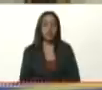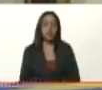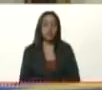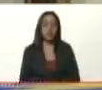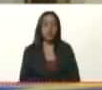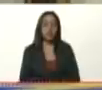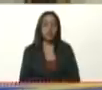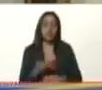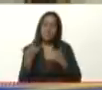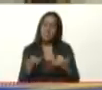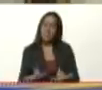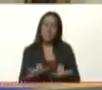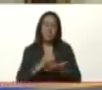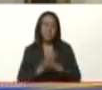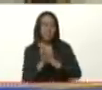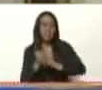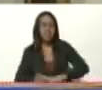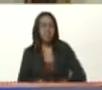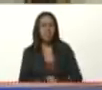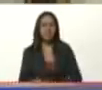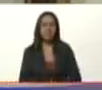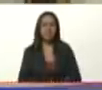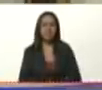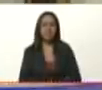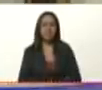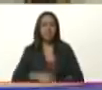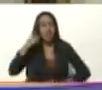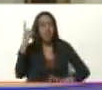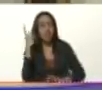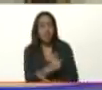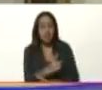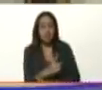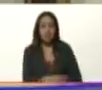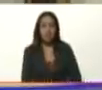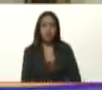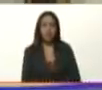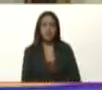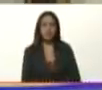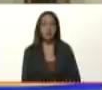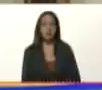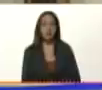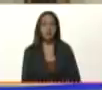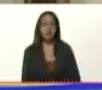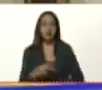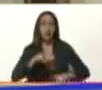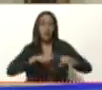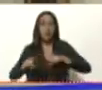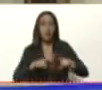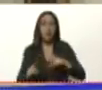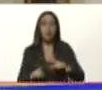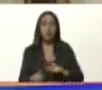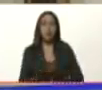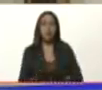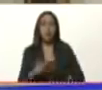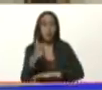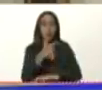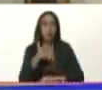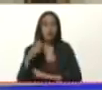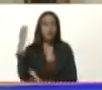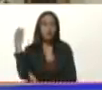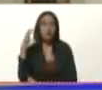Ya basta. Es obligante la coordinación entre el gobierno de